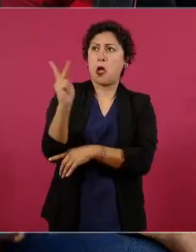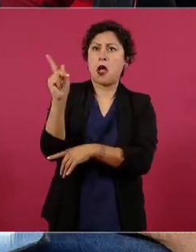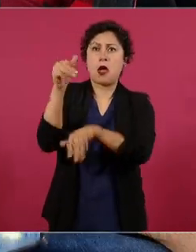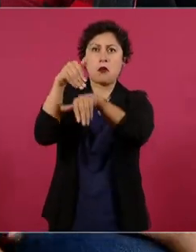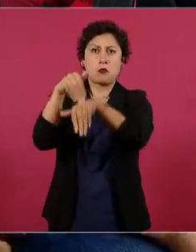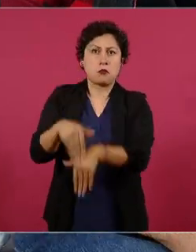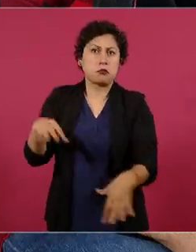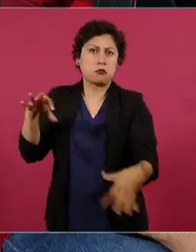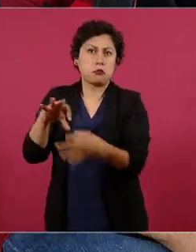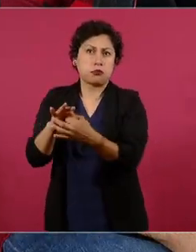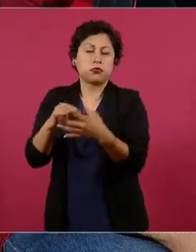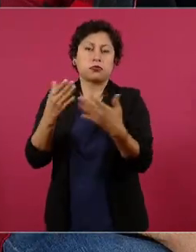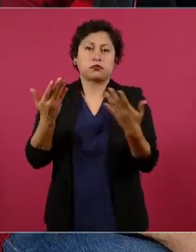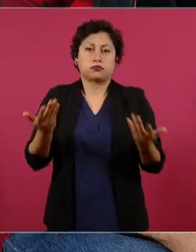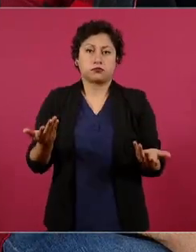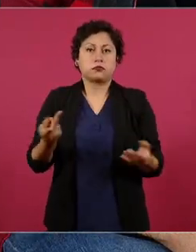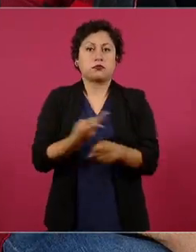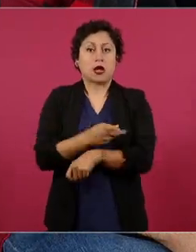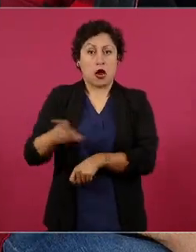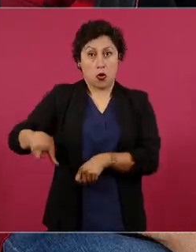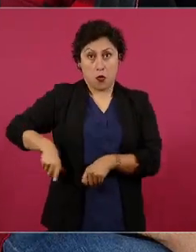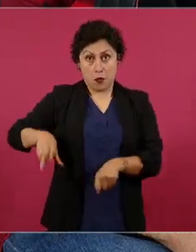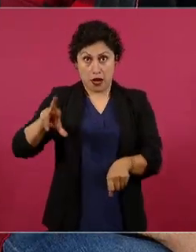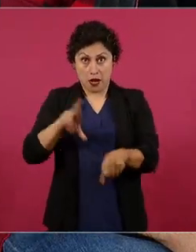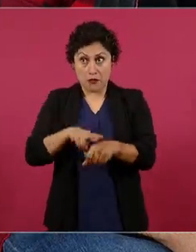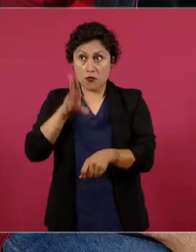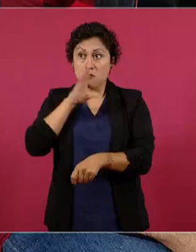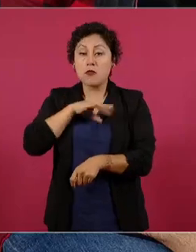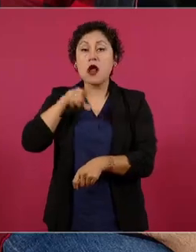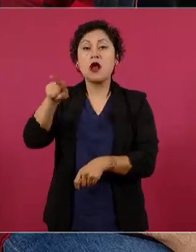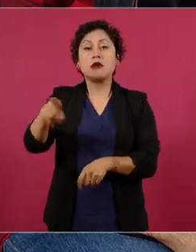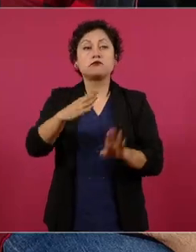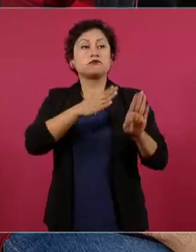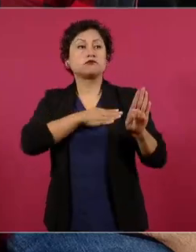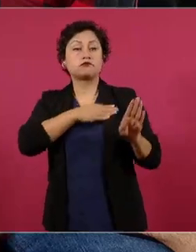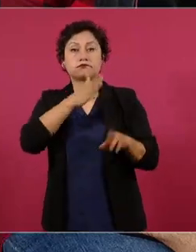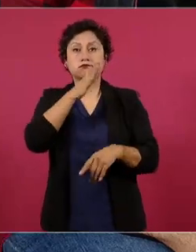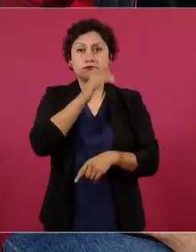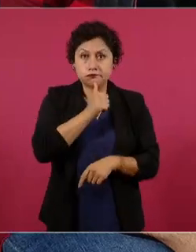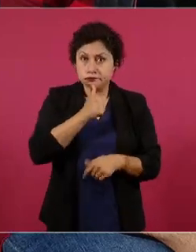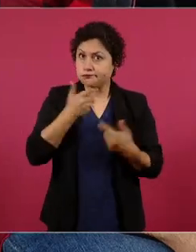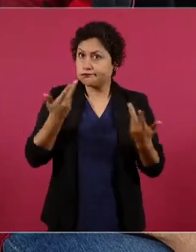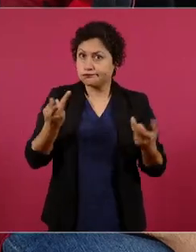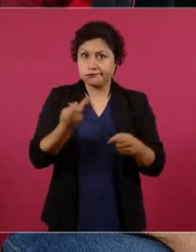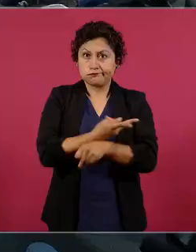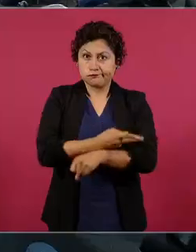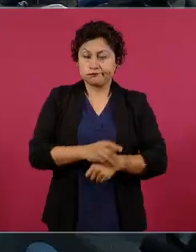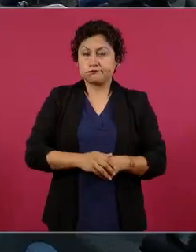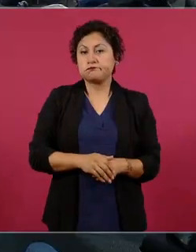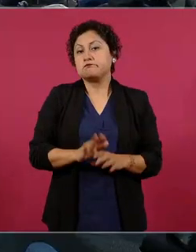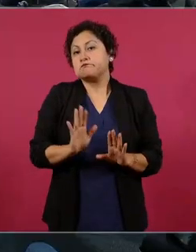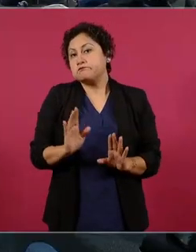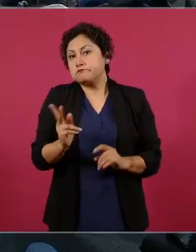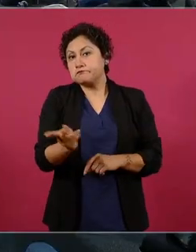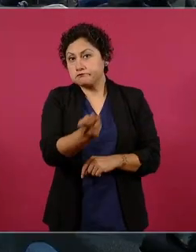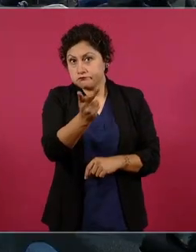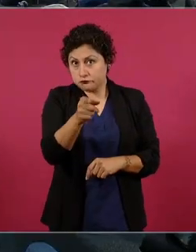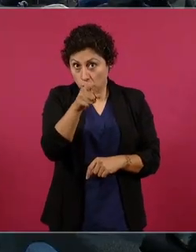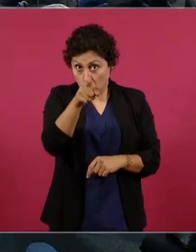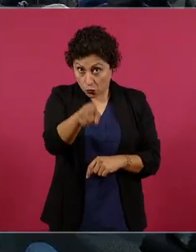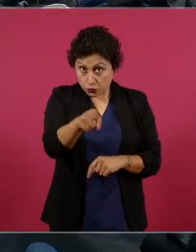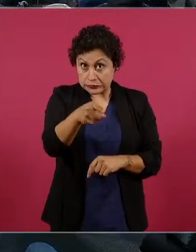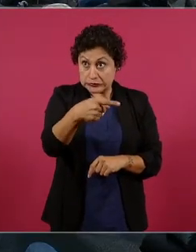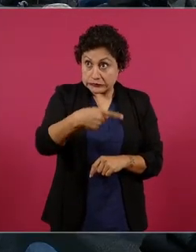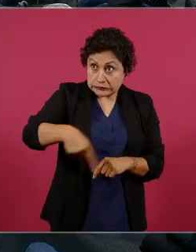solo porque no ha podido cumplir con sus promesas de gobierno, presidente? Y si sobre este tema enviará a alguien o solicitará alguna